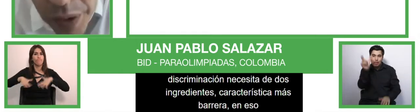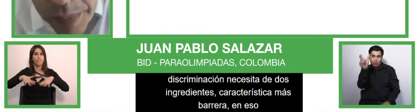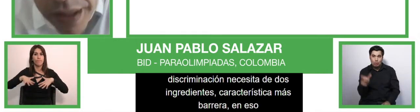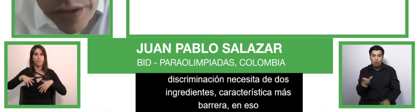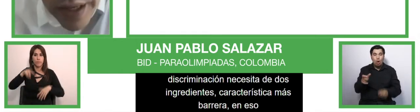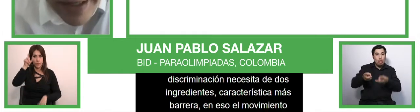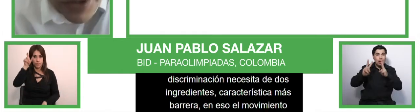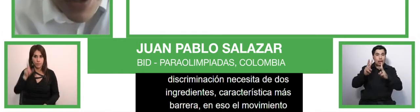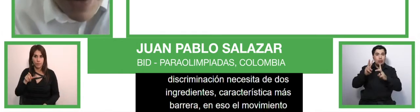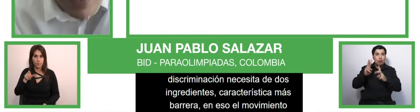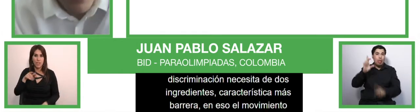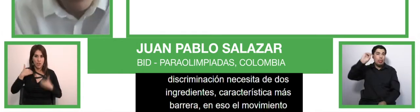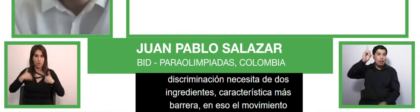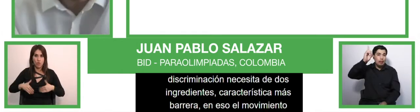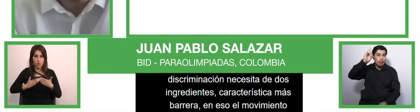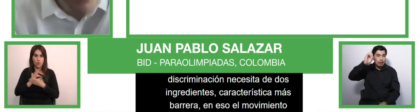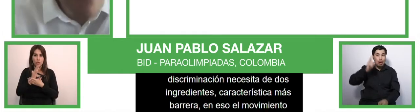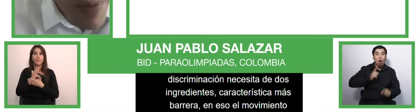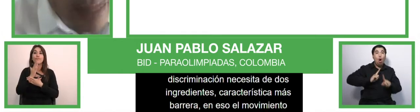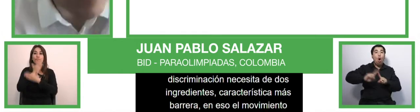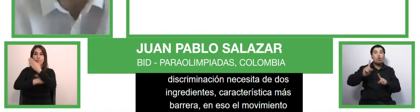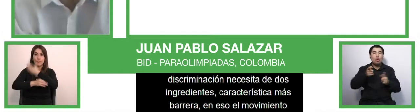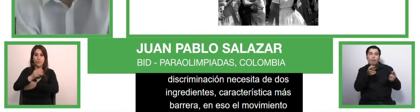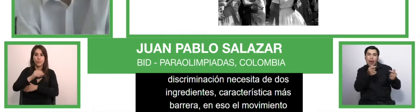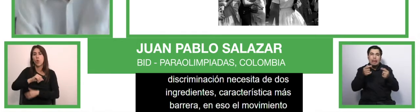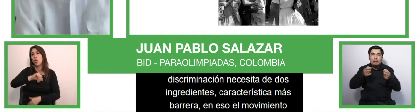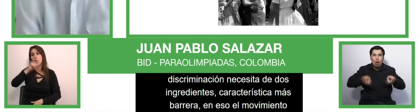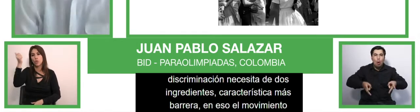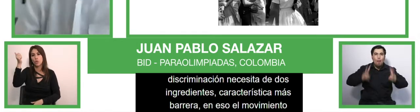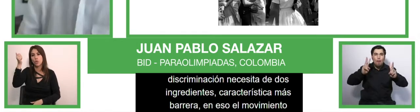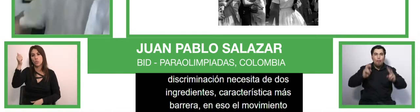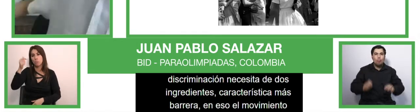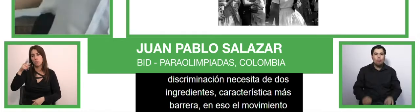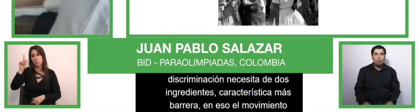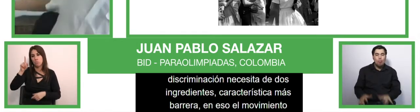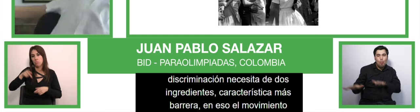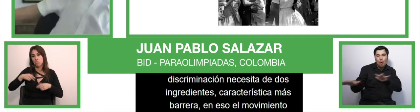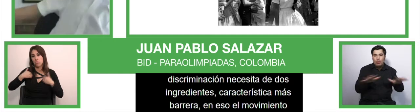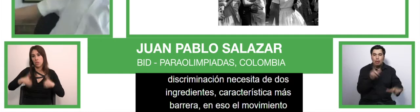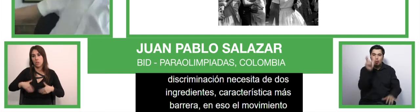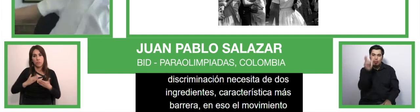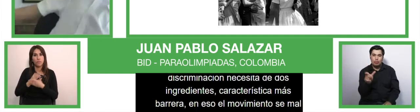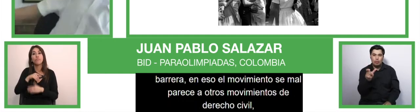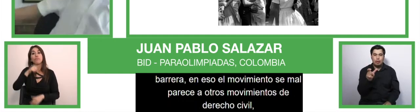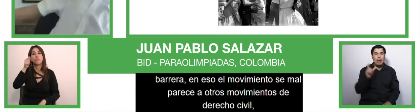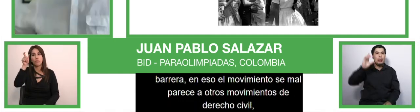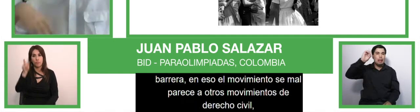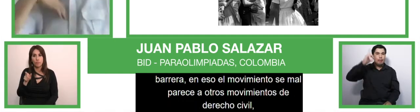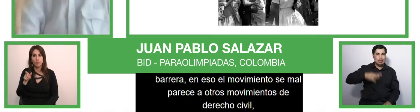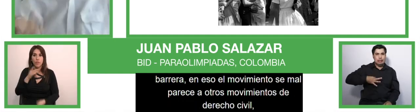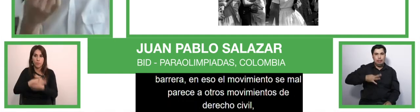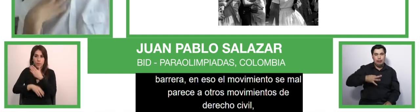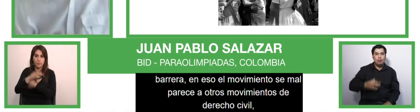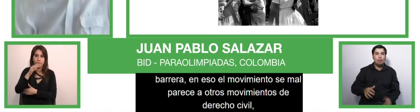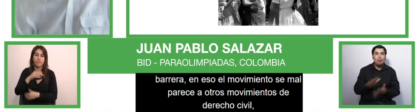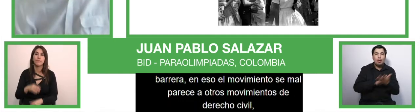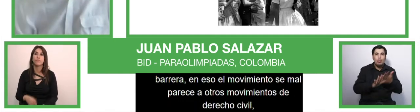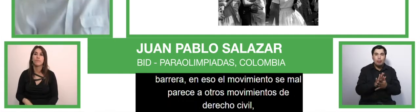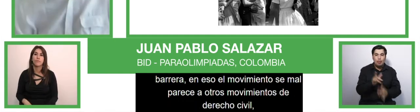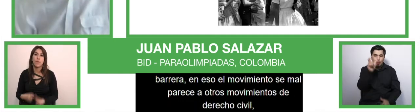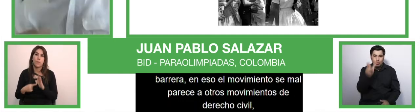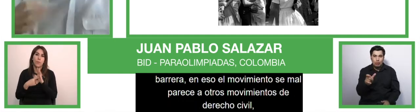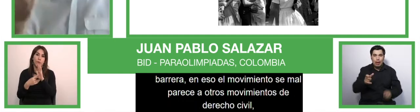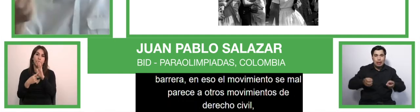otros movimientos de derecho civil. Por ejemplo, pásame la diapositiva, el movimiento de derechos de personas